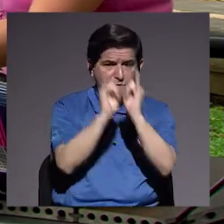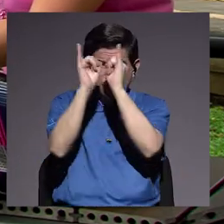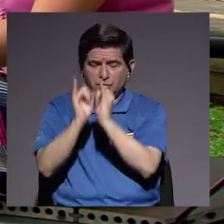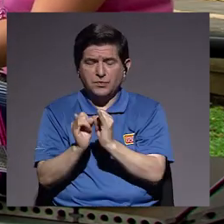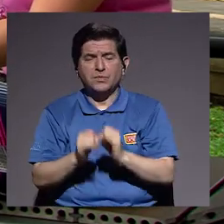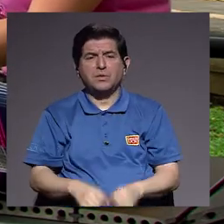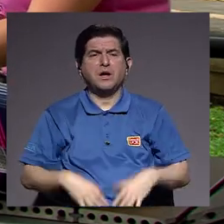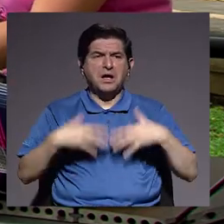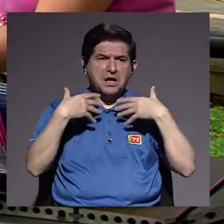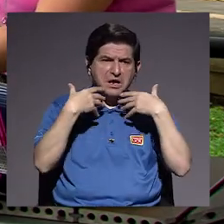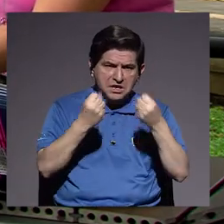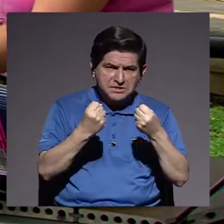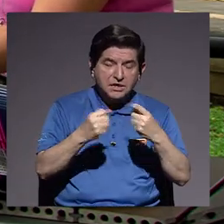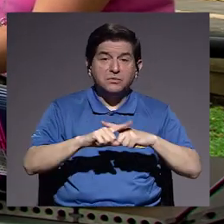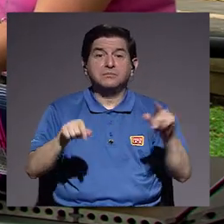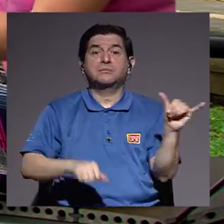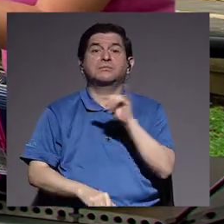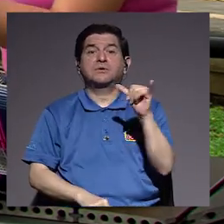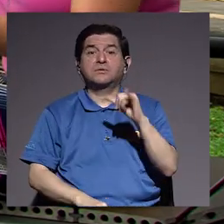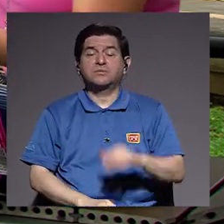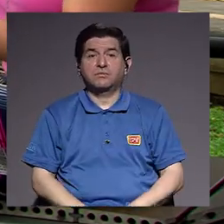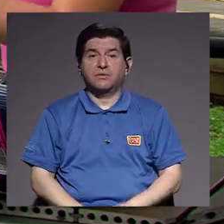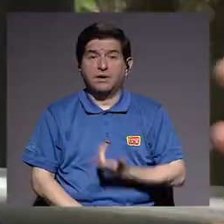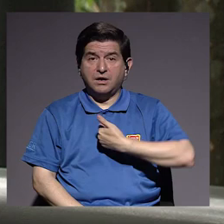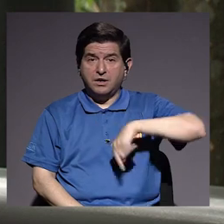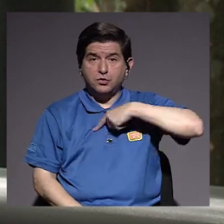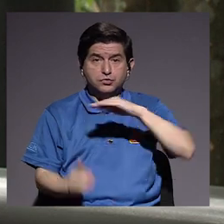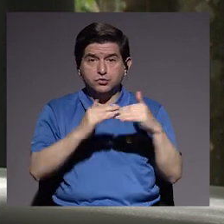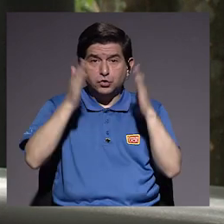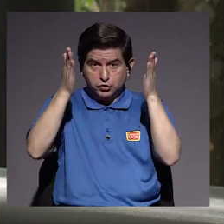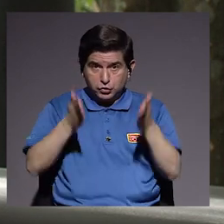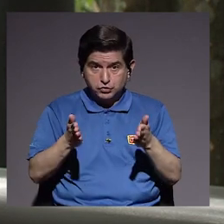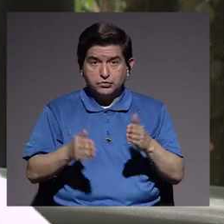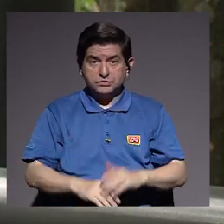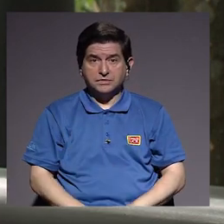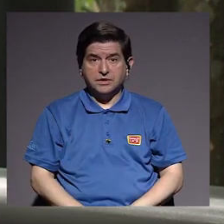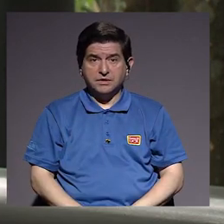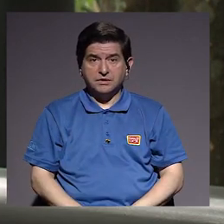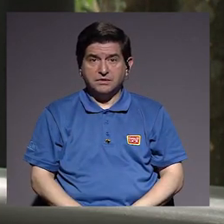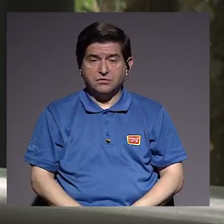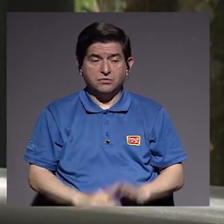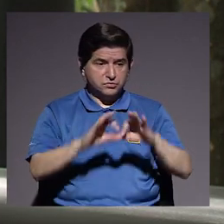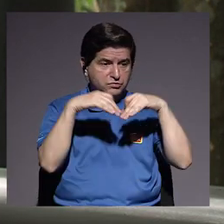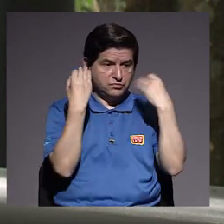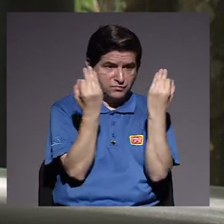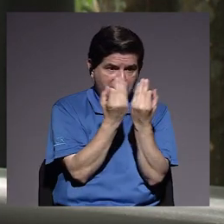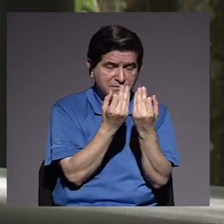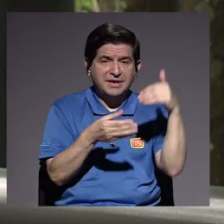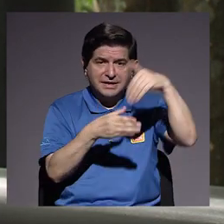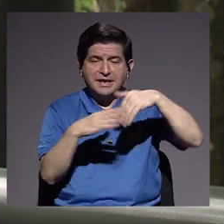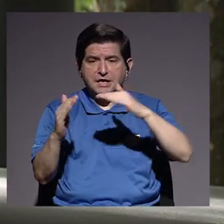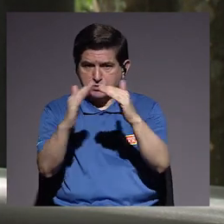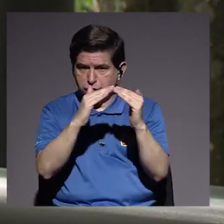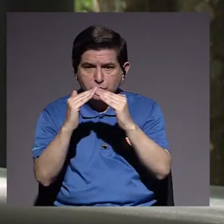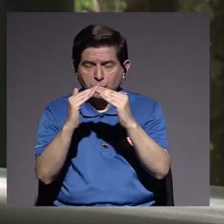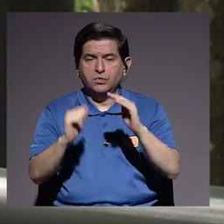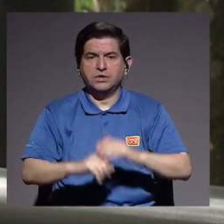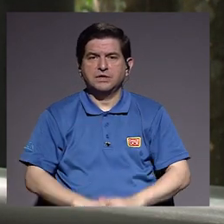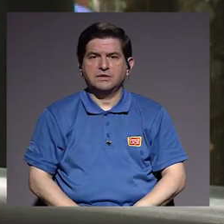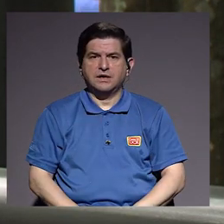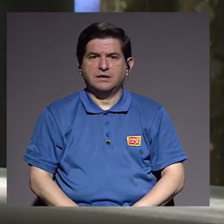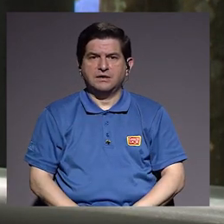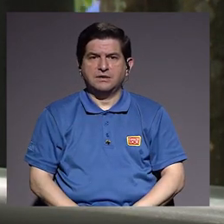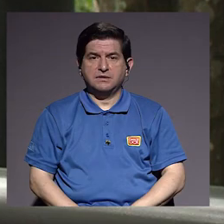también somos ciudadanos, claro. ¿verdad? Somos familias, pertenecemos a una comunidad, pertenecemos a una provincia, a un país,